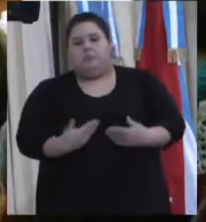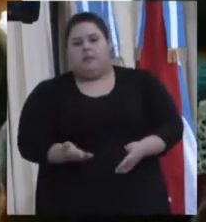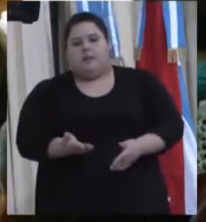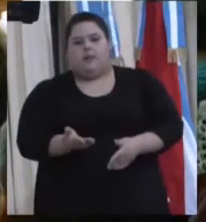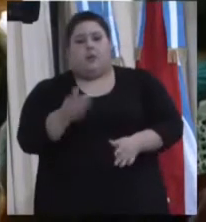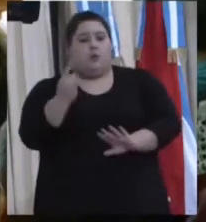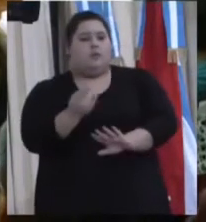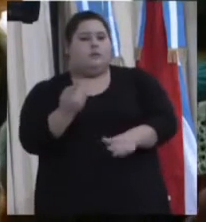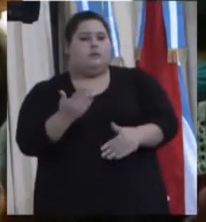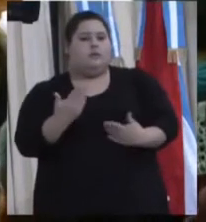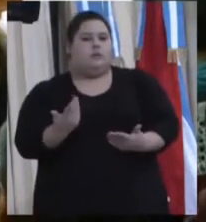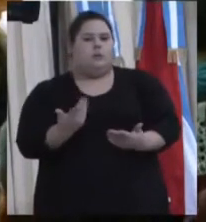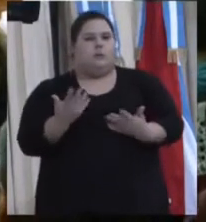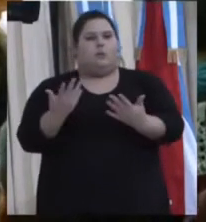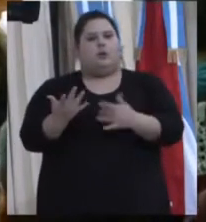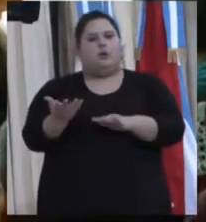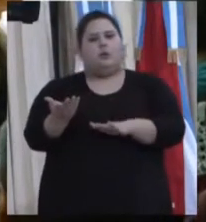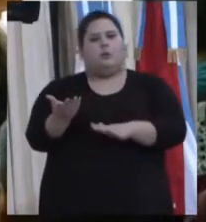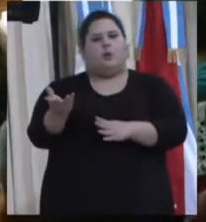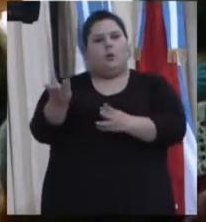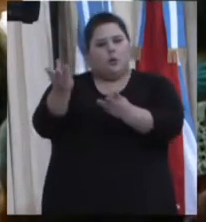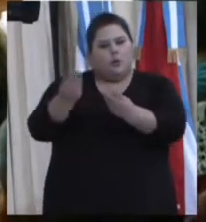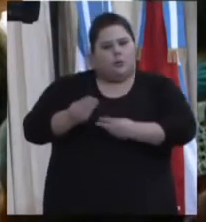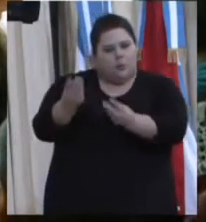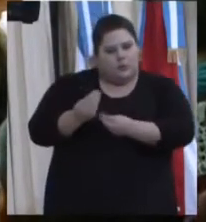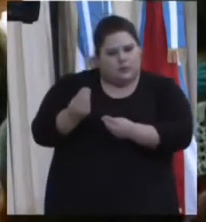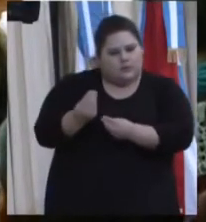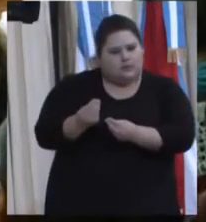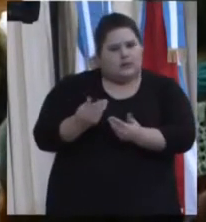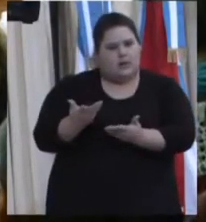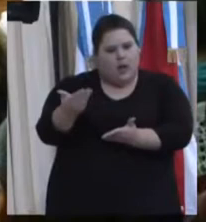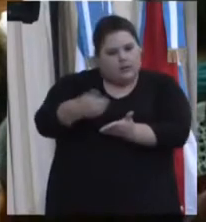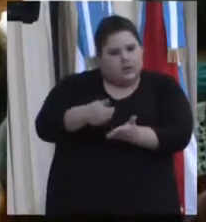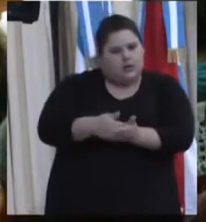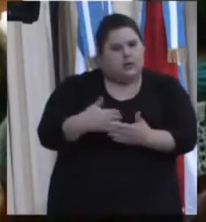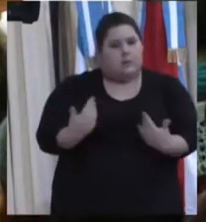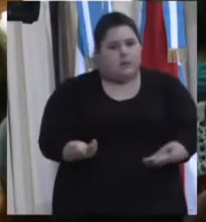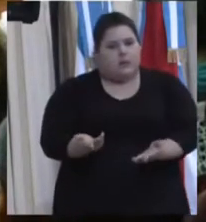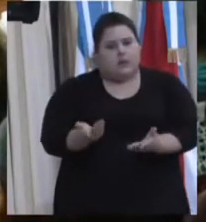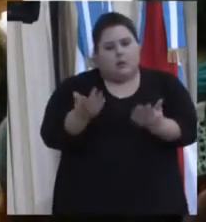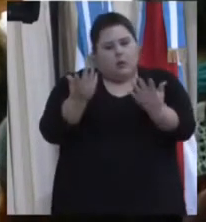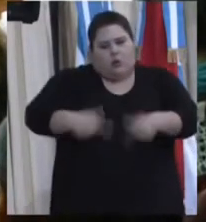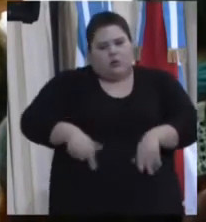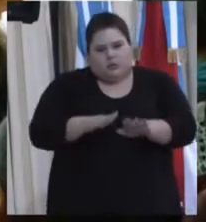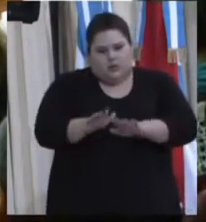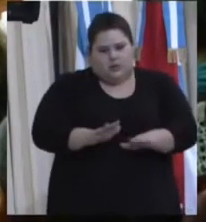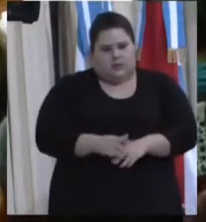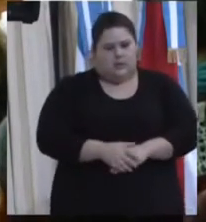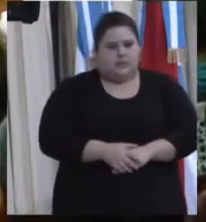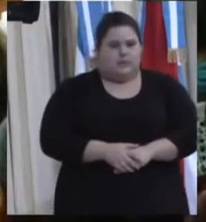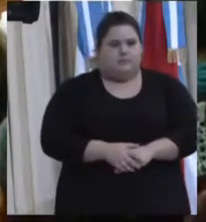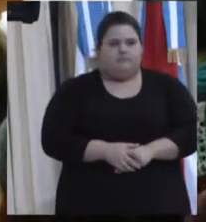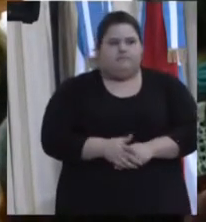la universidad ha sido muy porosa a montón de mecanismos que de alguna manera nos han